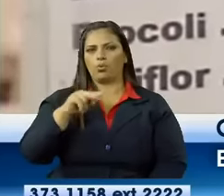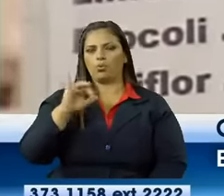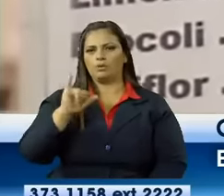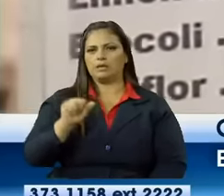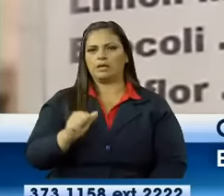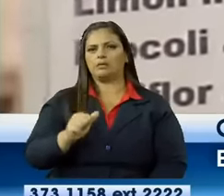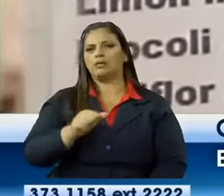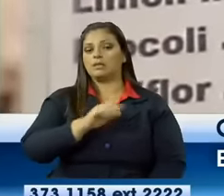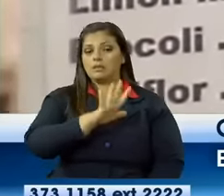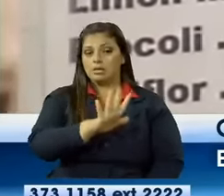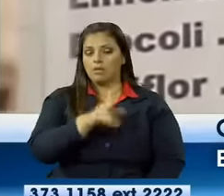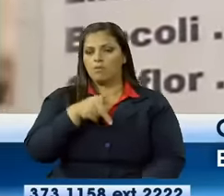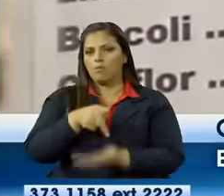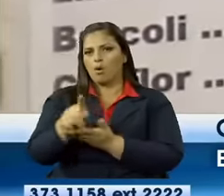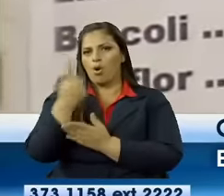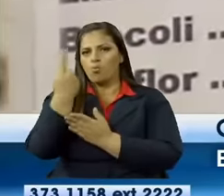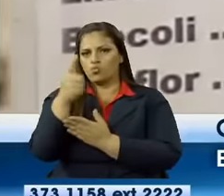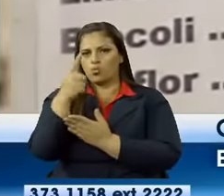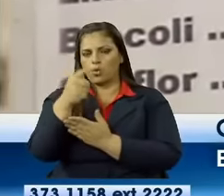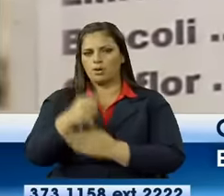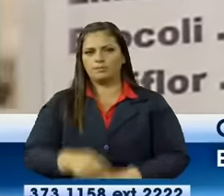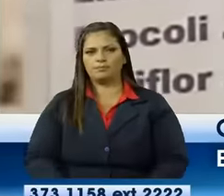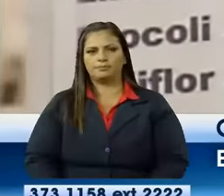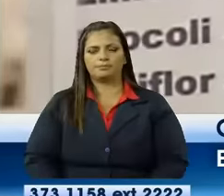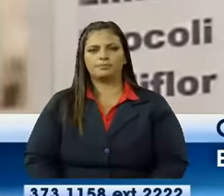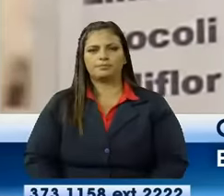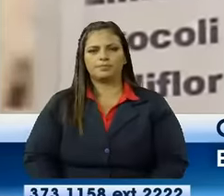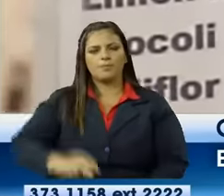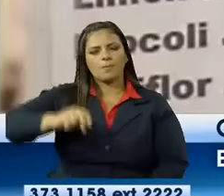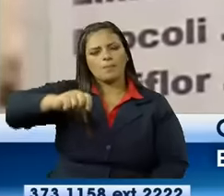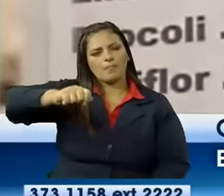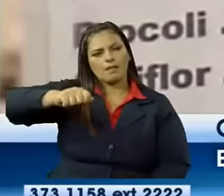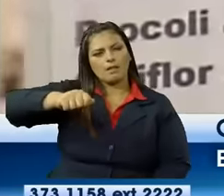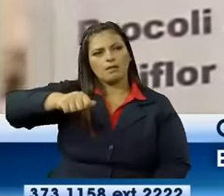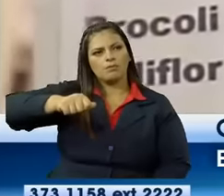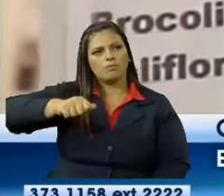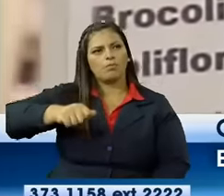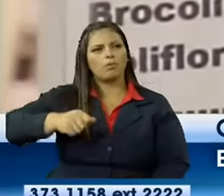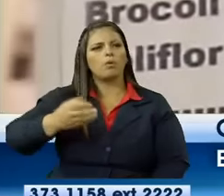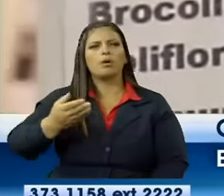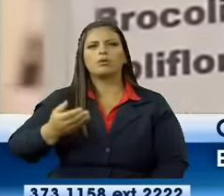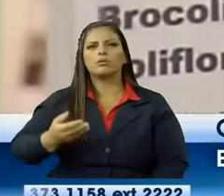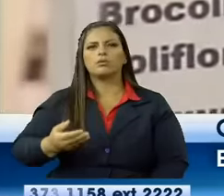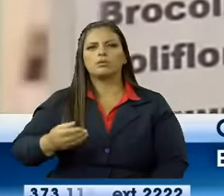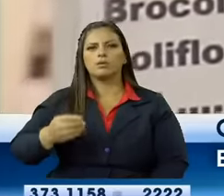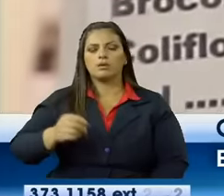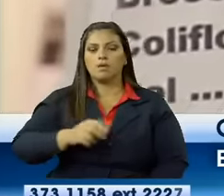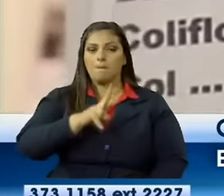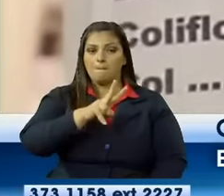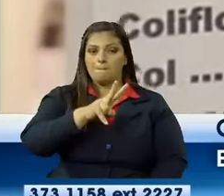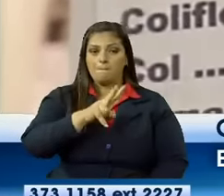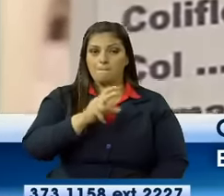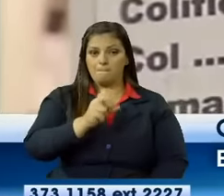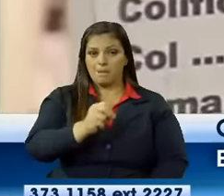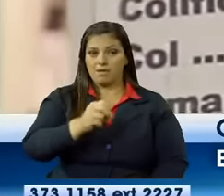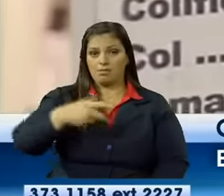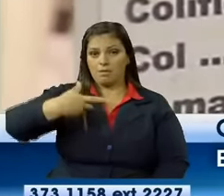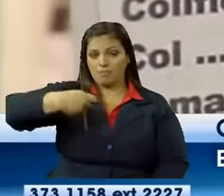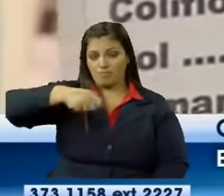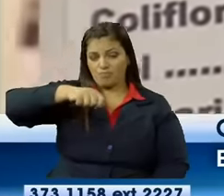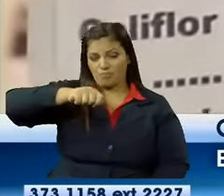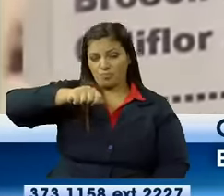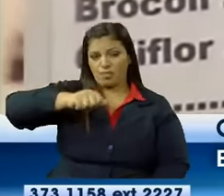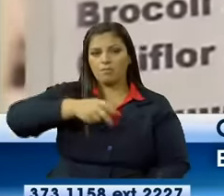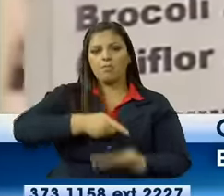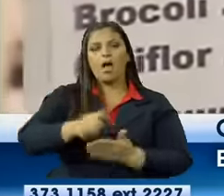mantenido. El limón, el pepino no entiendo, creo que es 1 por 1 dólar, no sé, no se ve. Y limón, 20 por 1 dólar, estaban dando